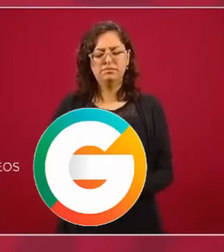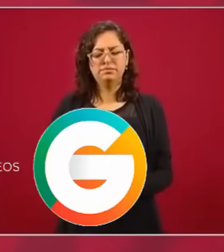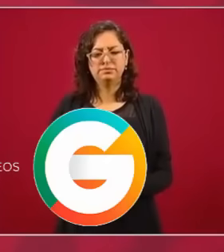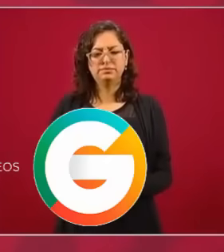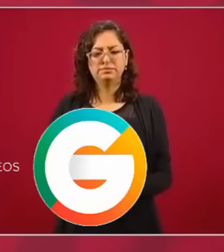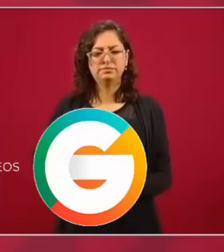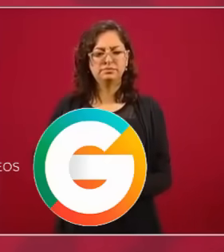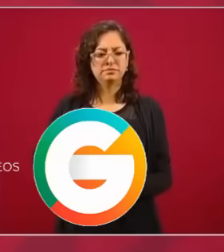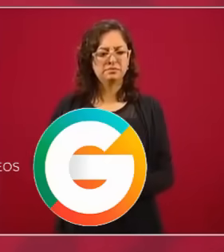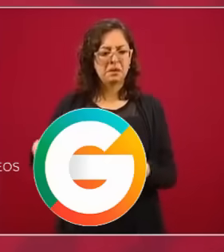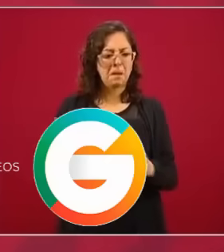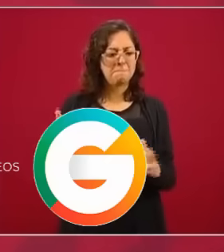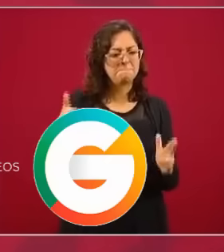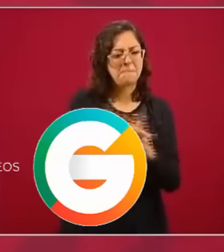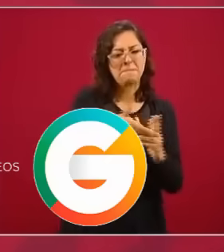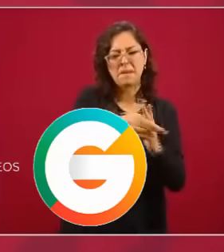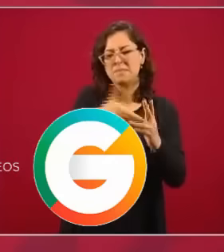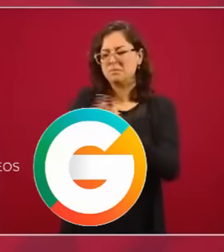los heridos